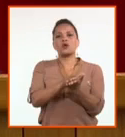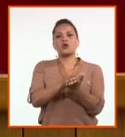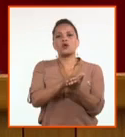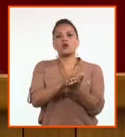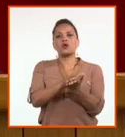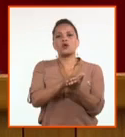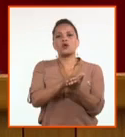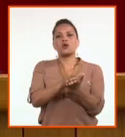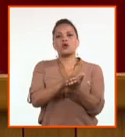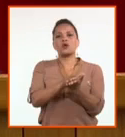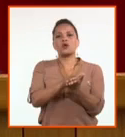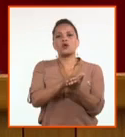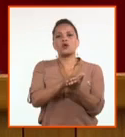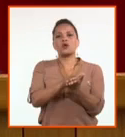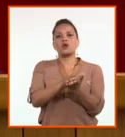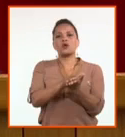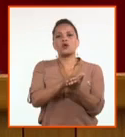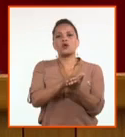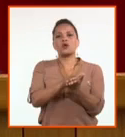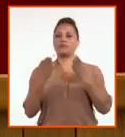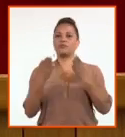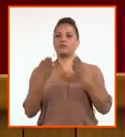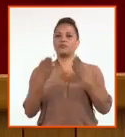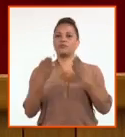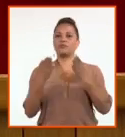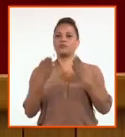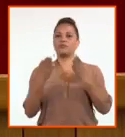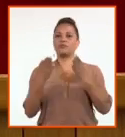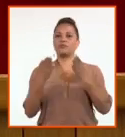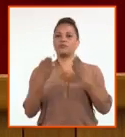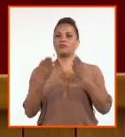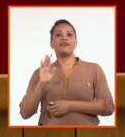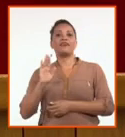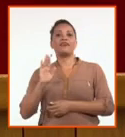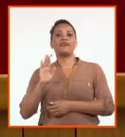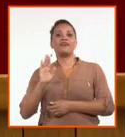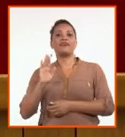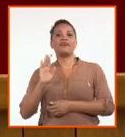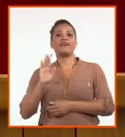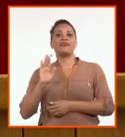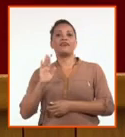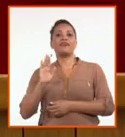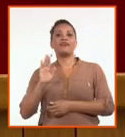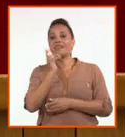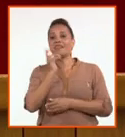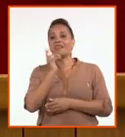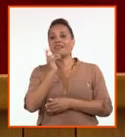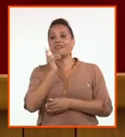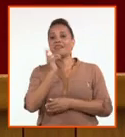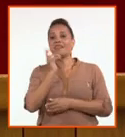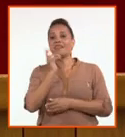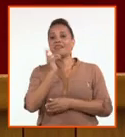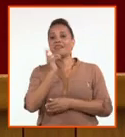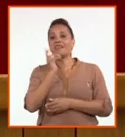compromiso con el destino de la nación que viene del padre Varela hasta nuestros días. En las aulas universitarias supo